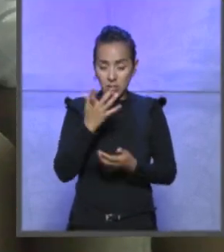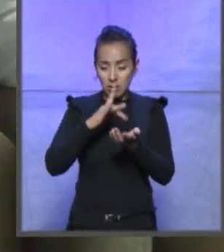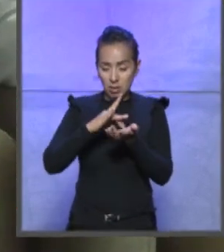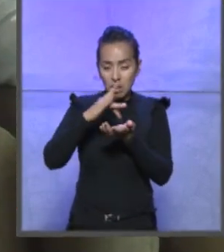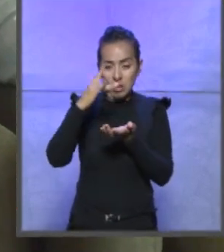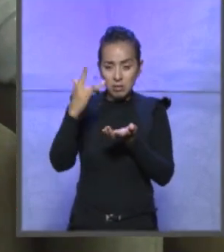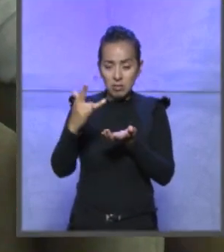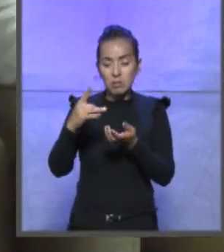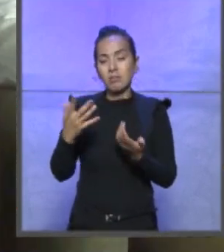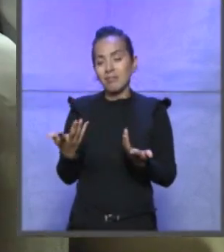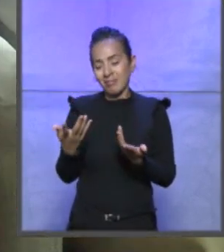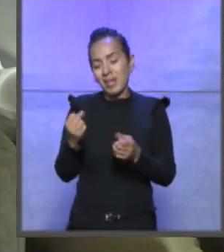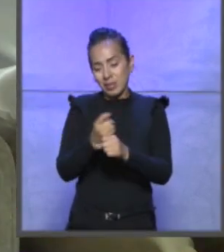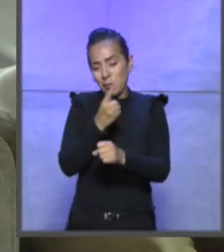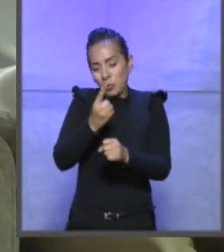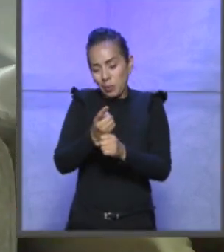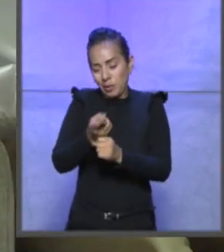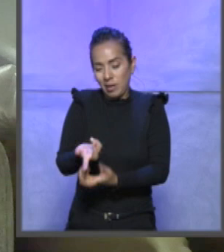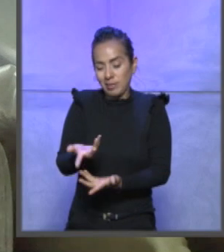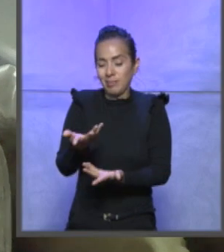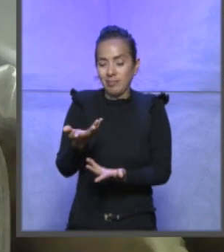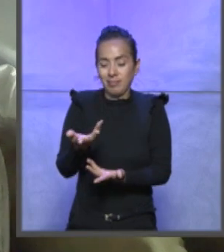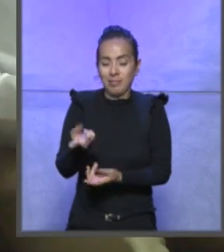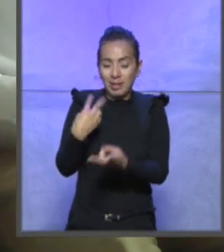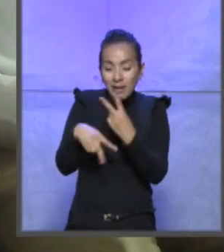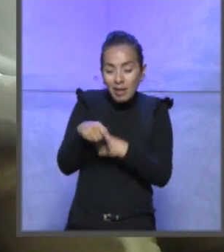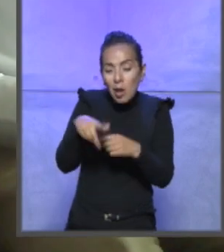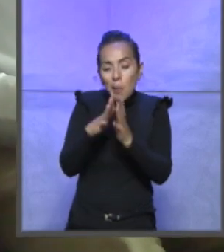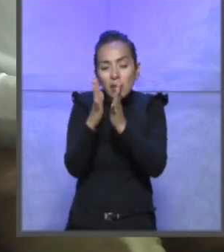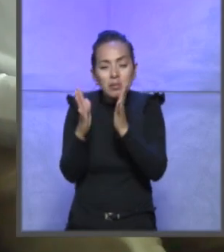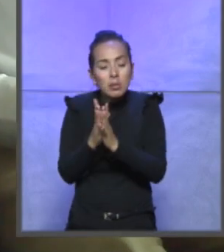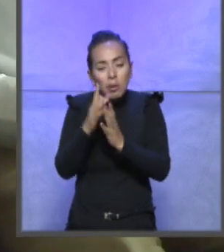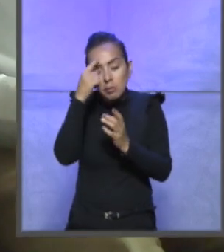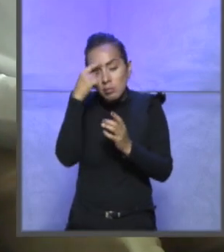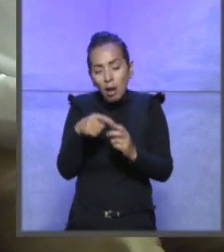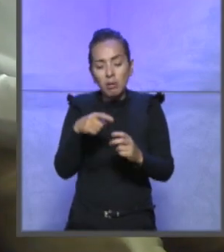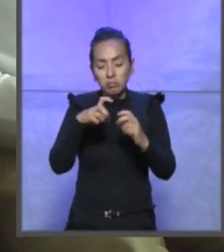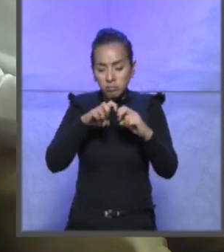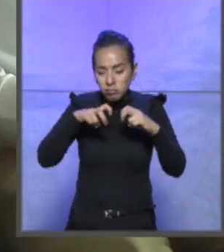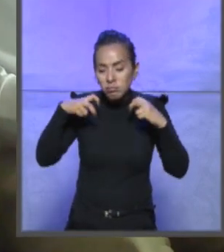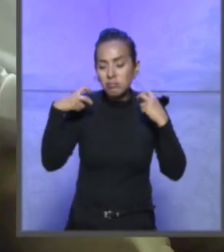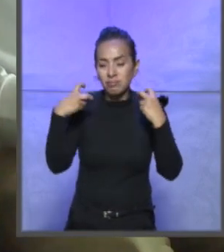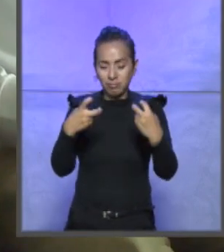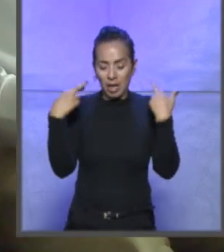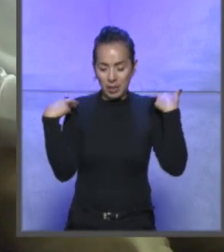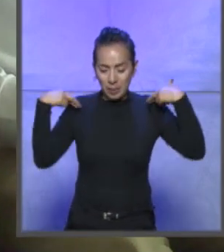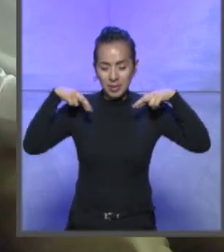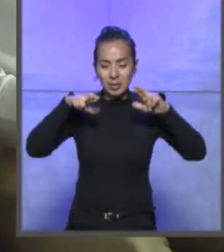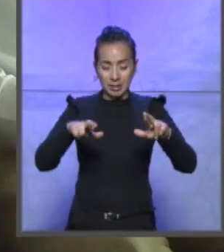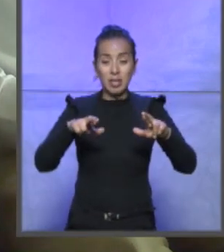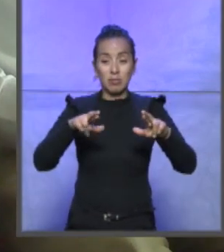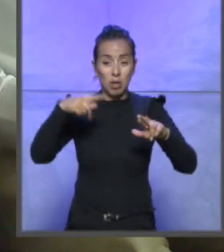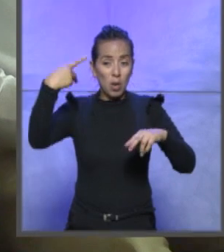quisiera agradecer la oportunidad que se me ha dado de estar aquí y ser parte o representar la